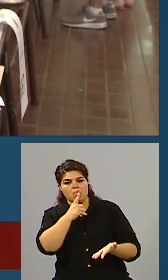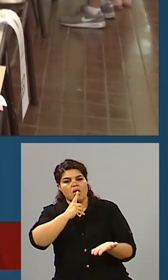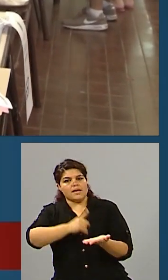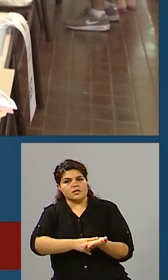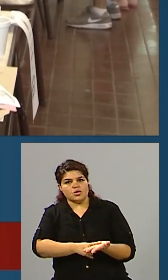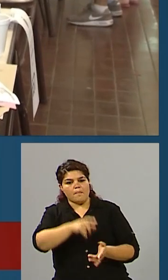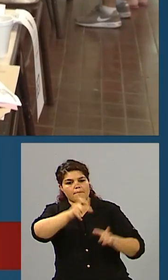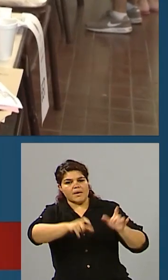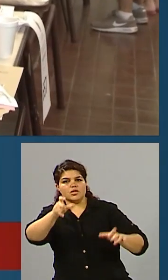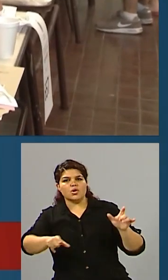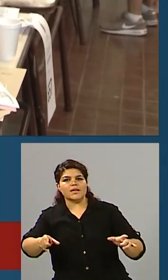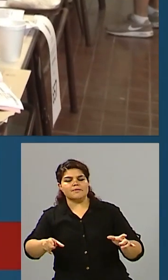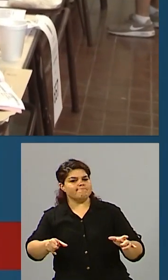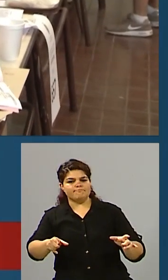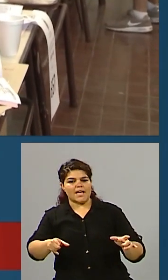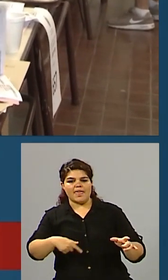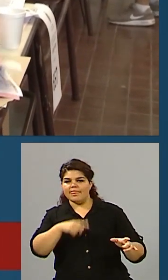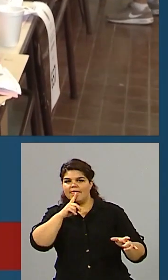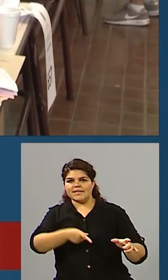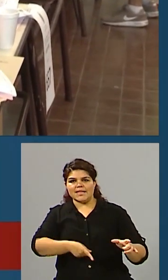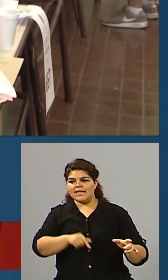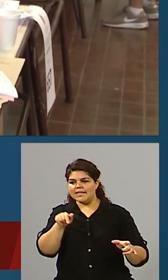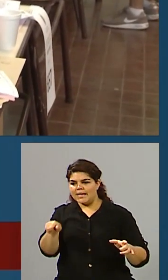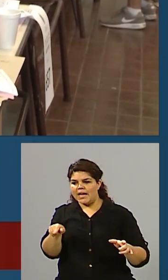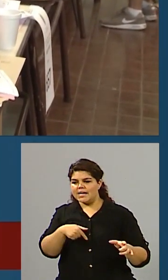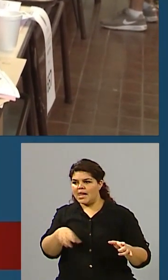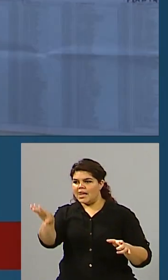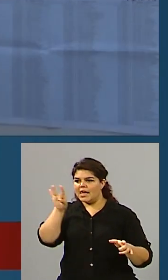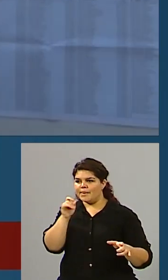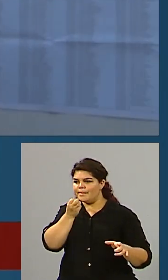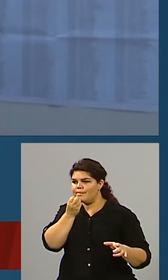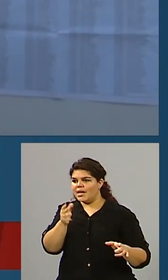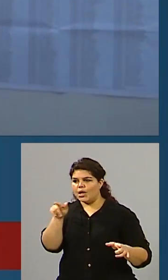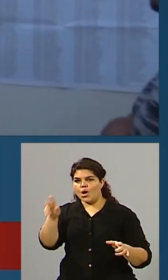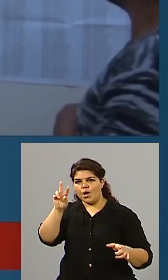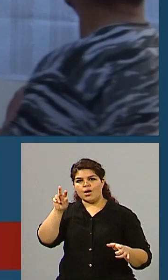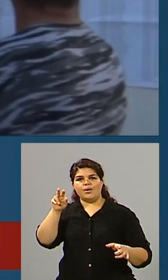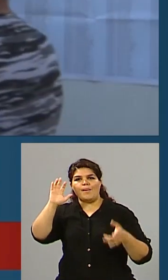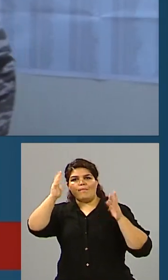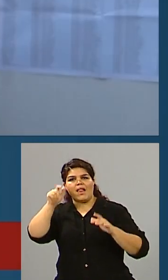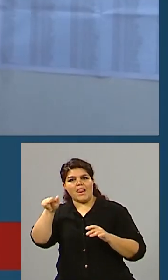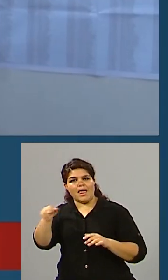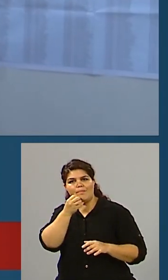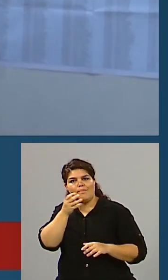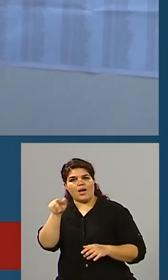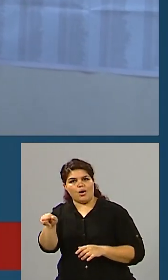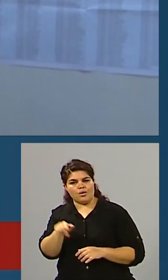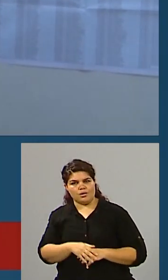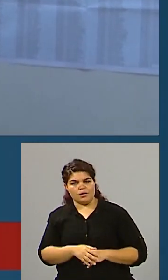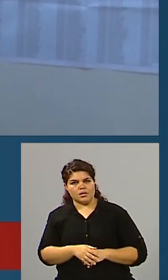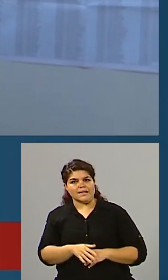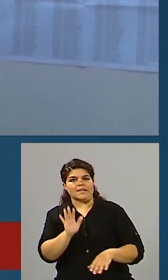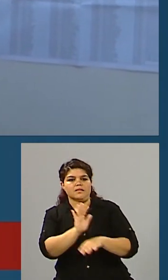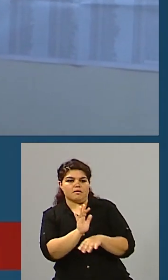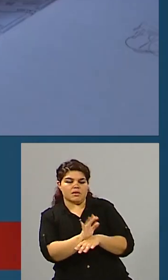es ponerle el voto a Milei. Digo, acá, si tenemos que hablar de eso estrictamente, hubo perdedores también que tienen que ver con la gente de Juntos por el